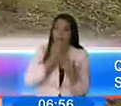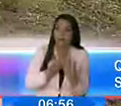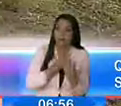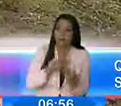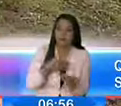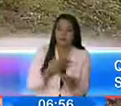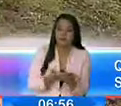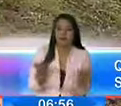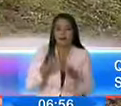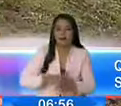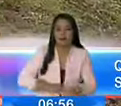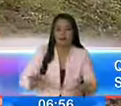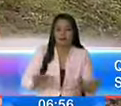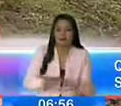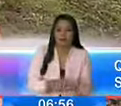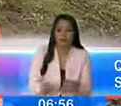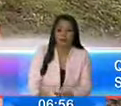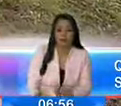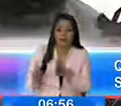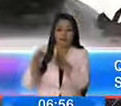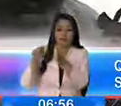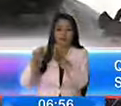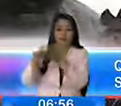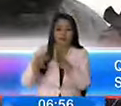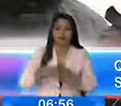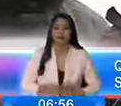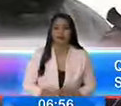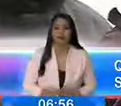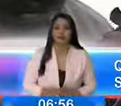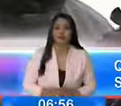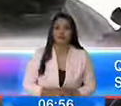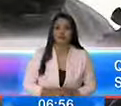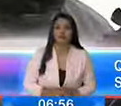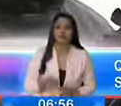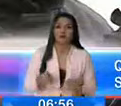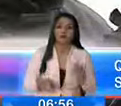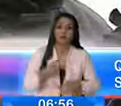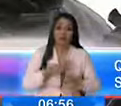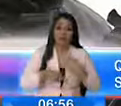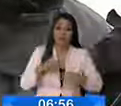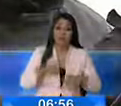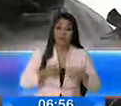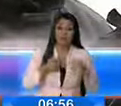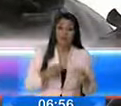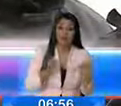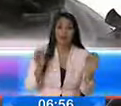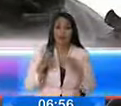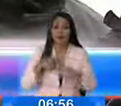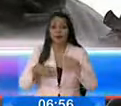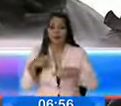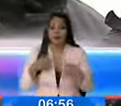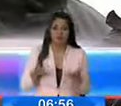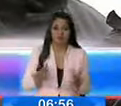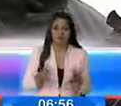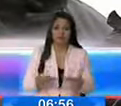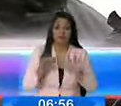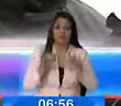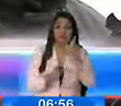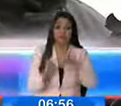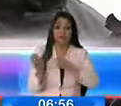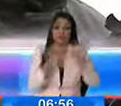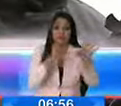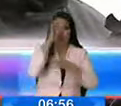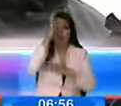con el procedimiento de levantamiento del cadáver. Sí, tenemos entre graves y estables. Tenemos las seis personas que fueron transportadas hasta